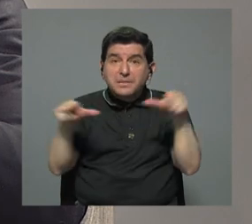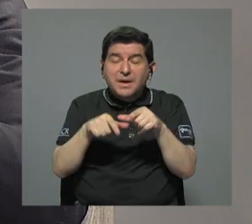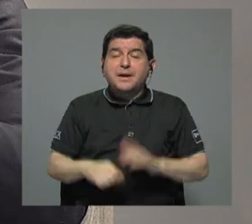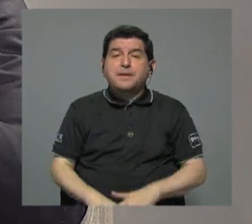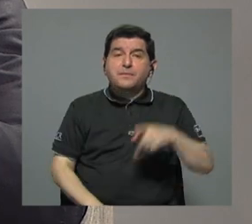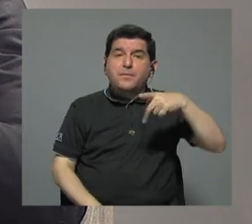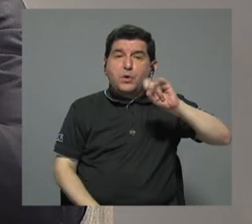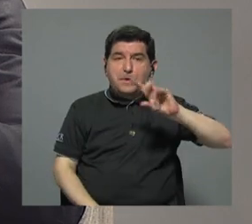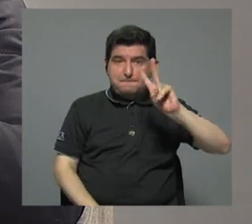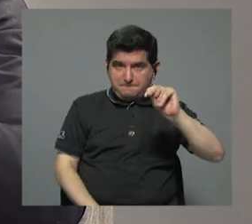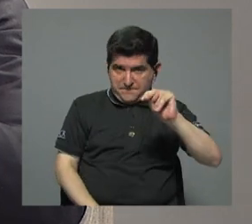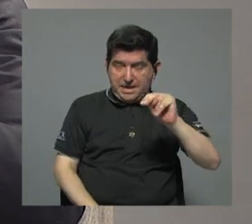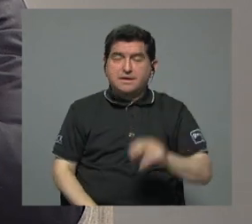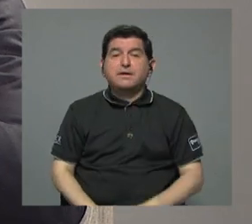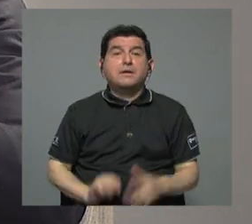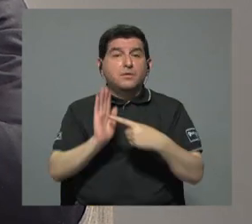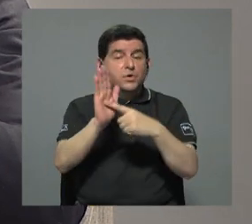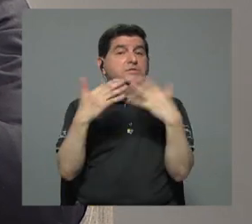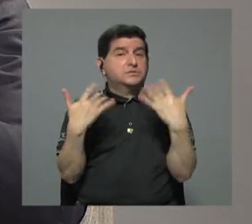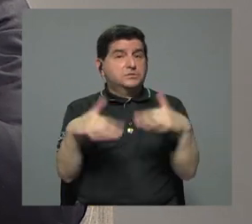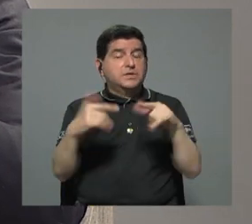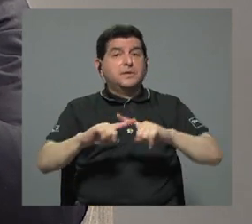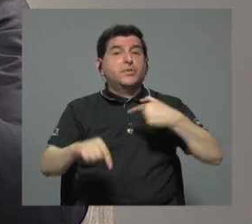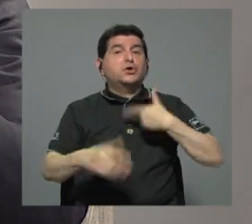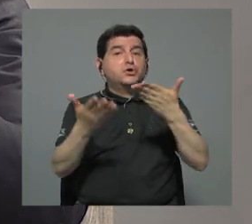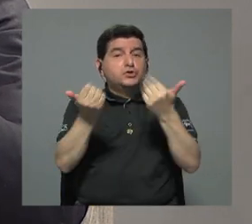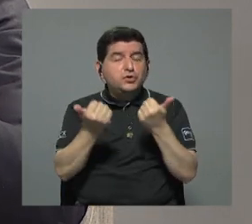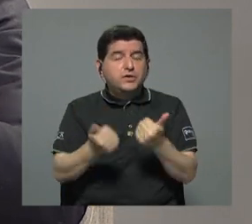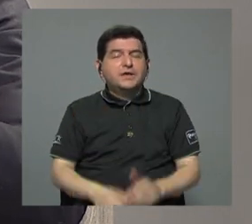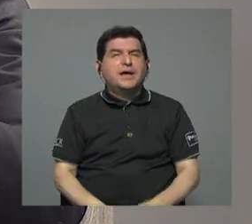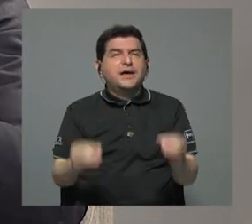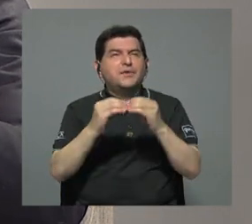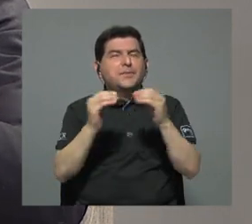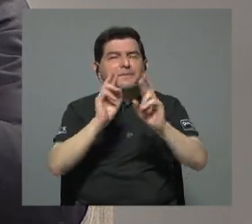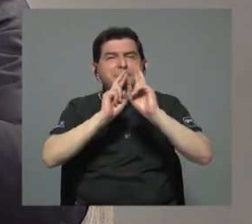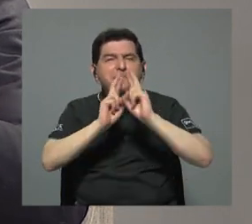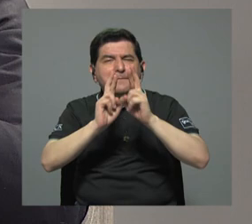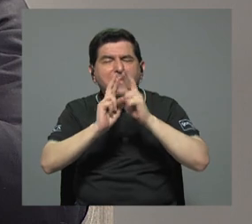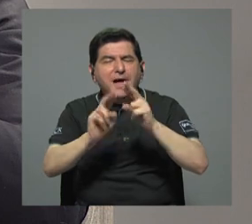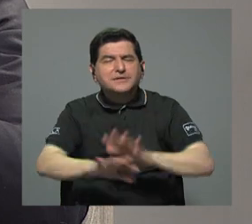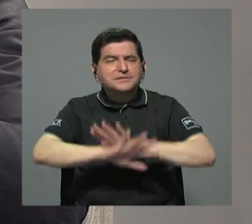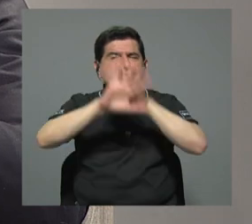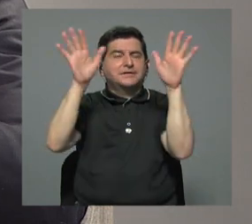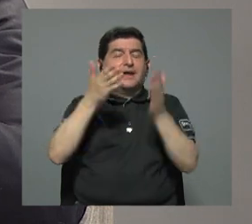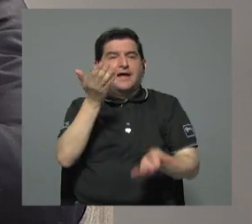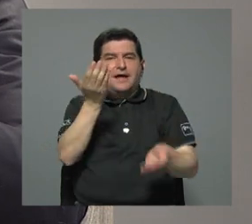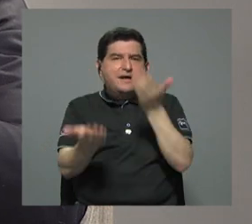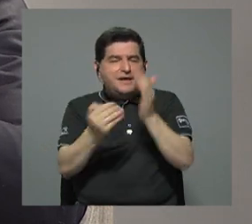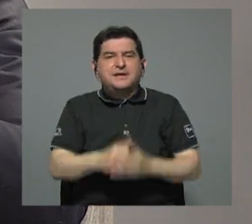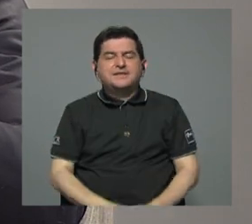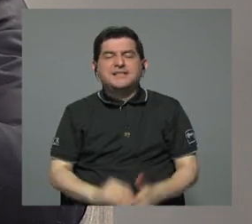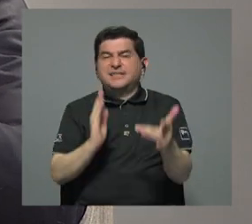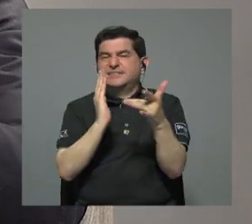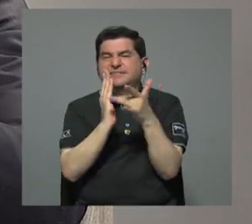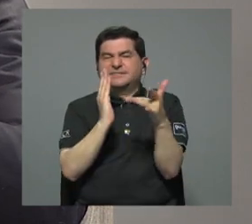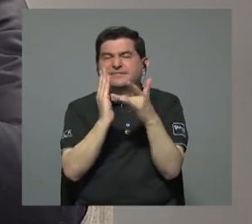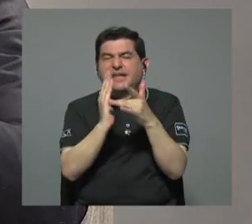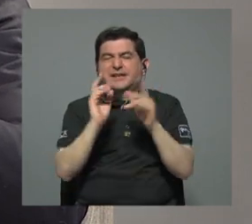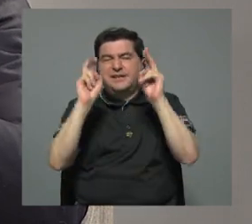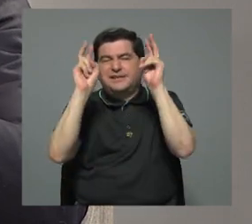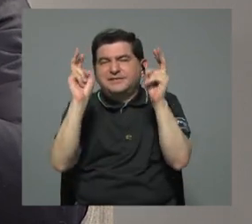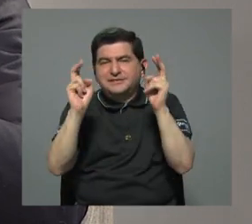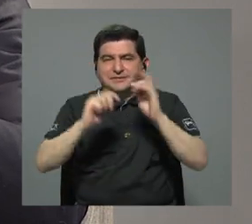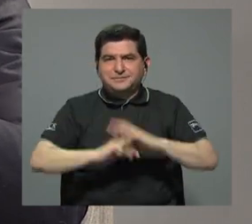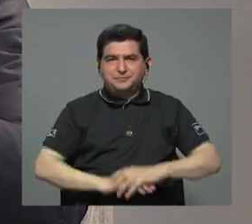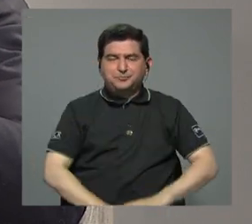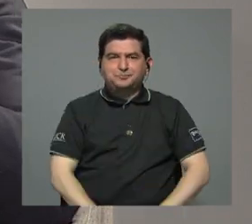partido integración al nacional dice mucho pero yo quería terminar todavía más mi respuesta y aquí de pronto ponga un poco técnico en la materia